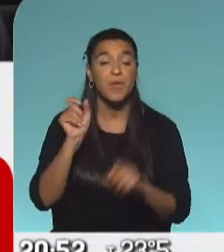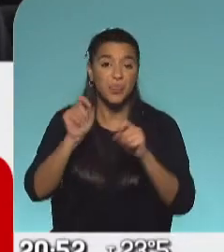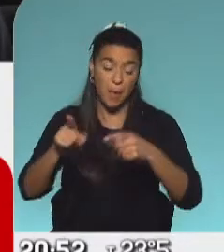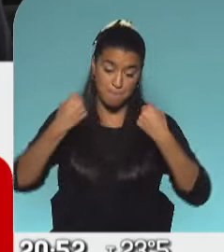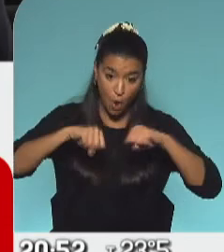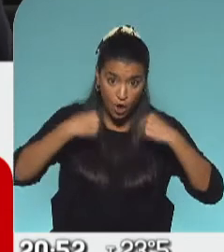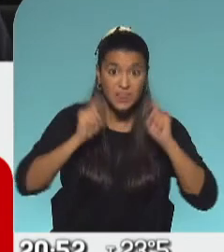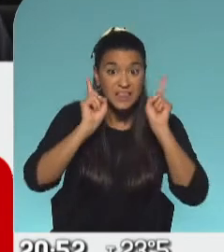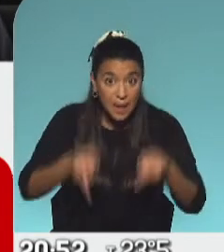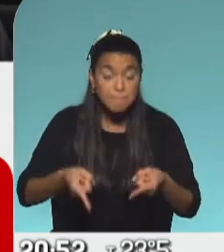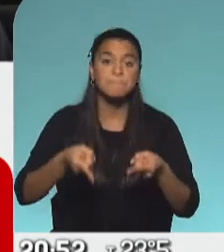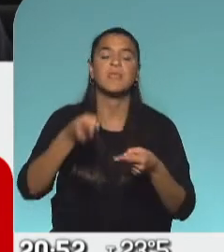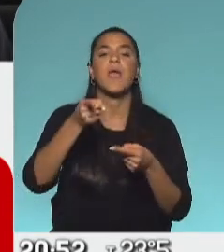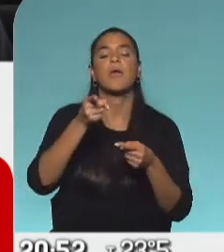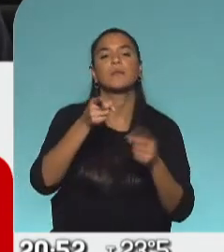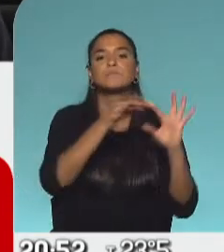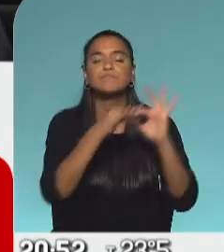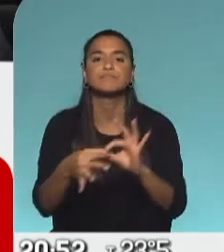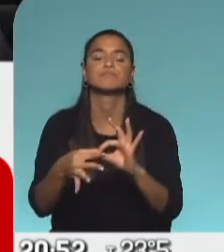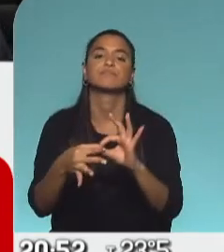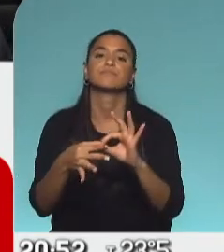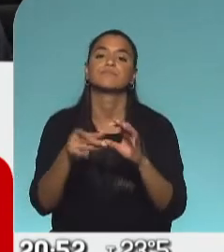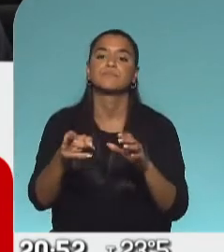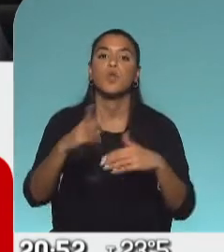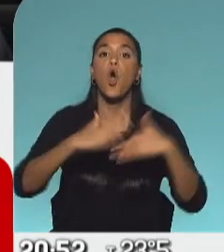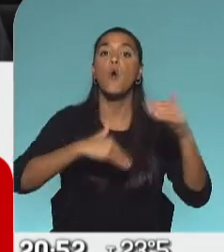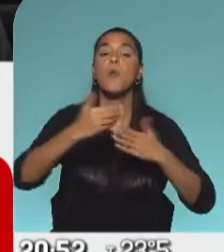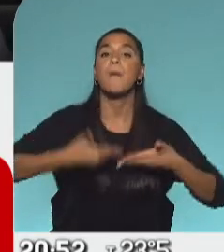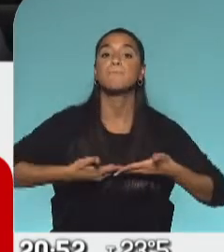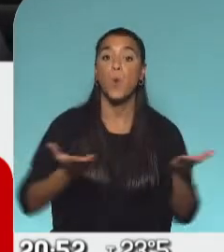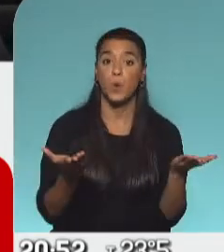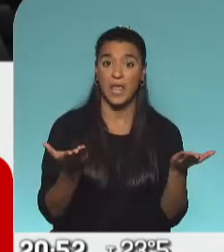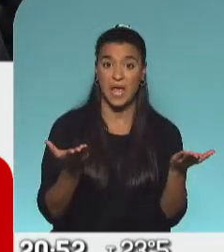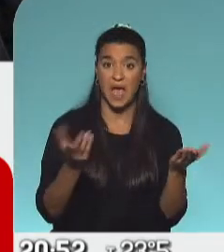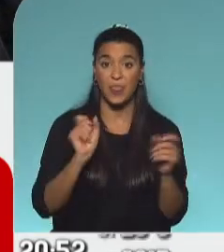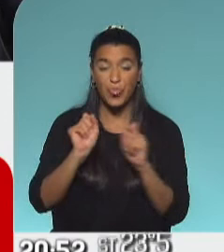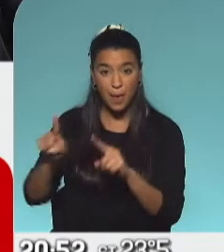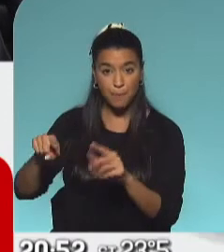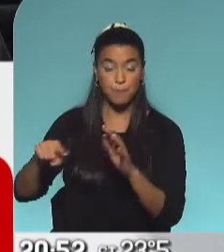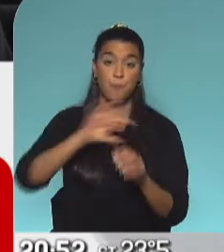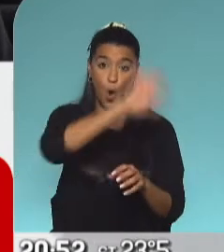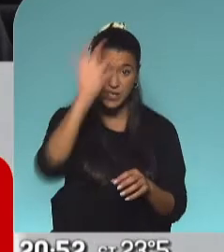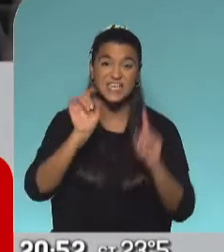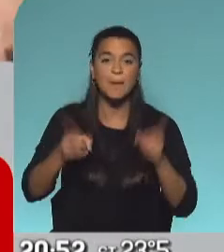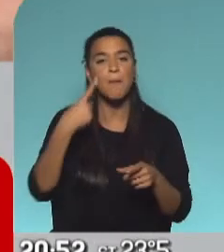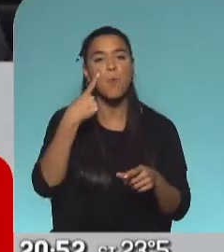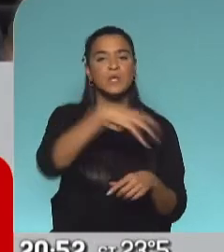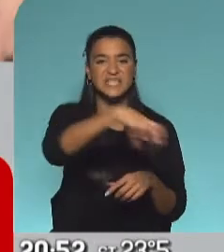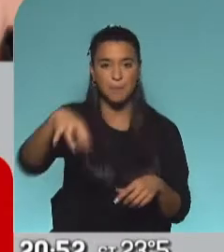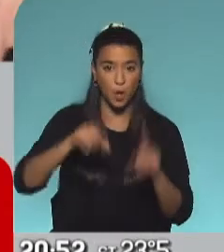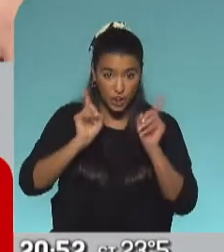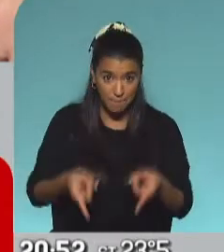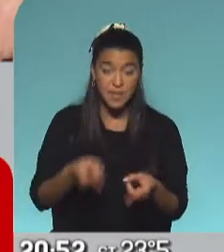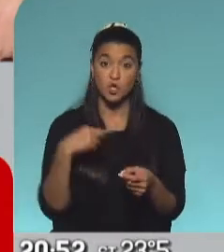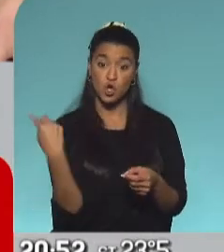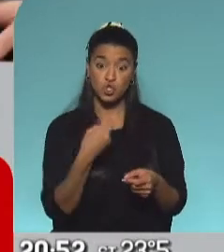deporte y también infraestructura relacionada a obras públicas de provincias y de municipios, efectivamente nosotros